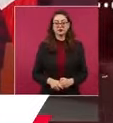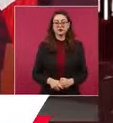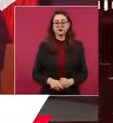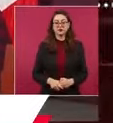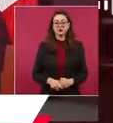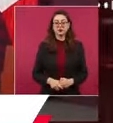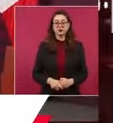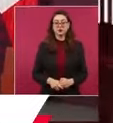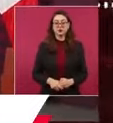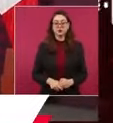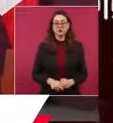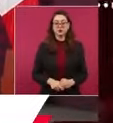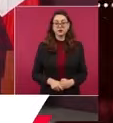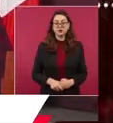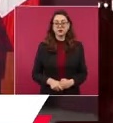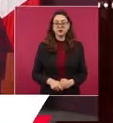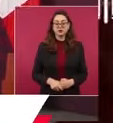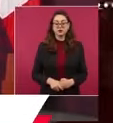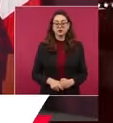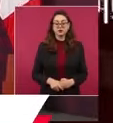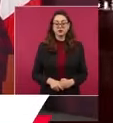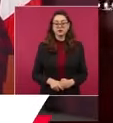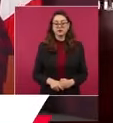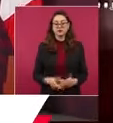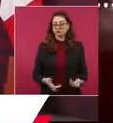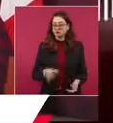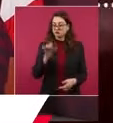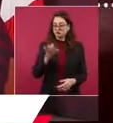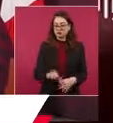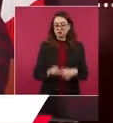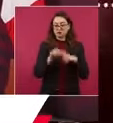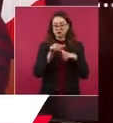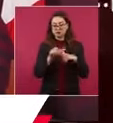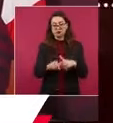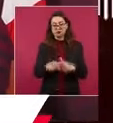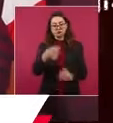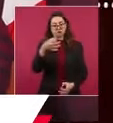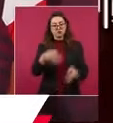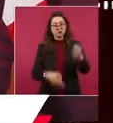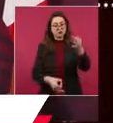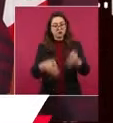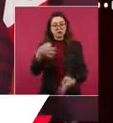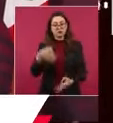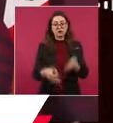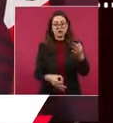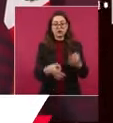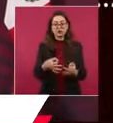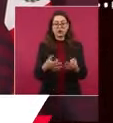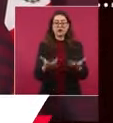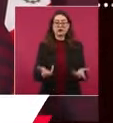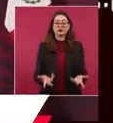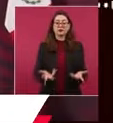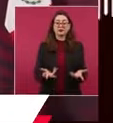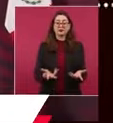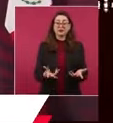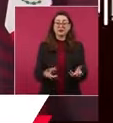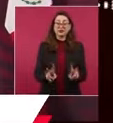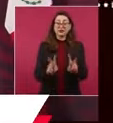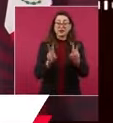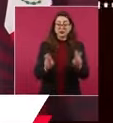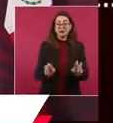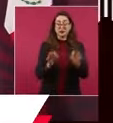que se venía de una crisis, una decadencia y de un proceso de degradación progresiva. Había